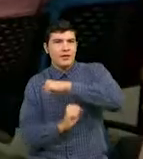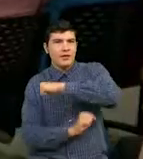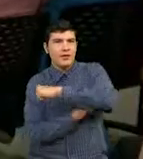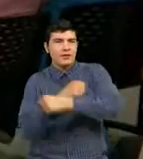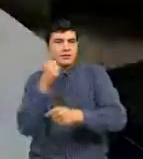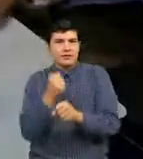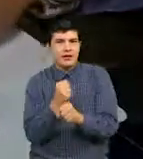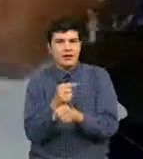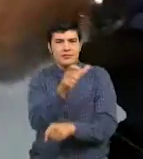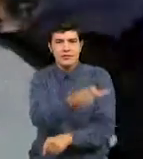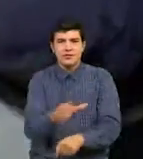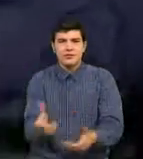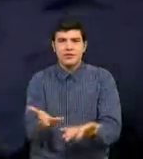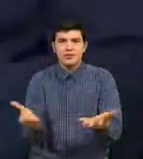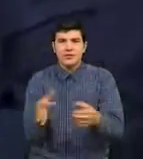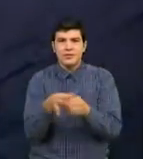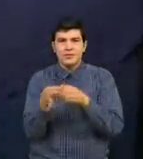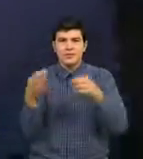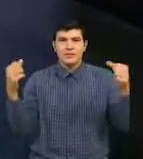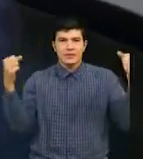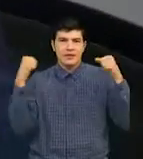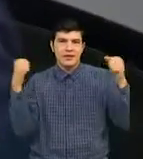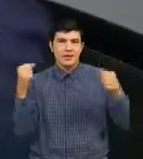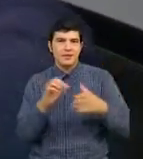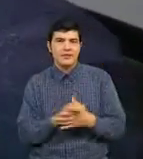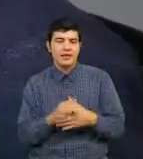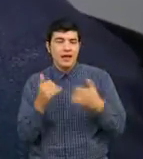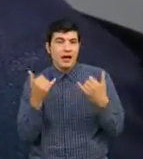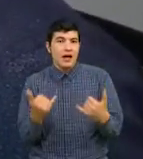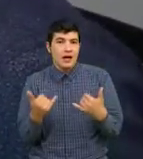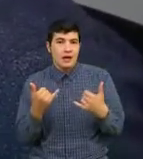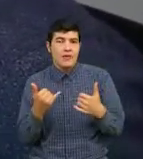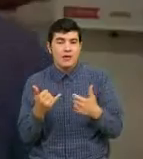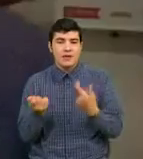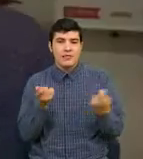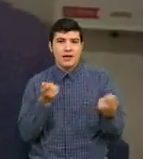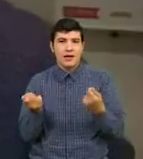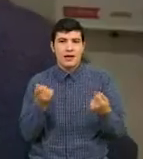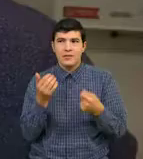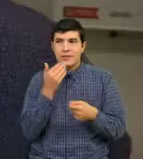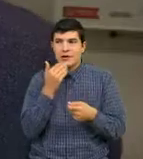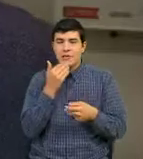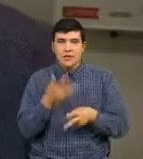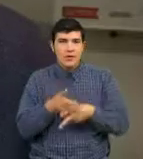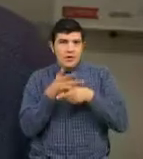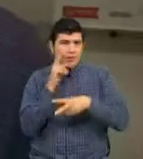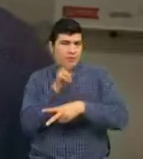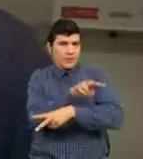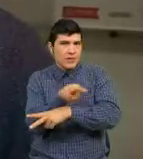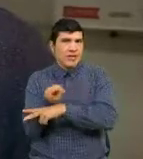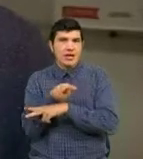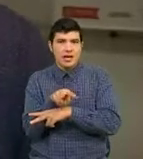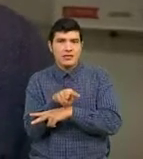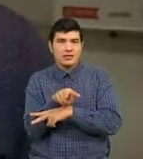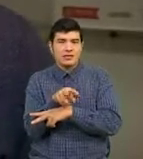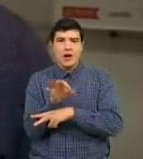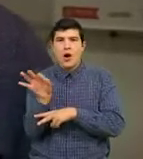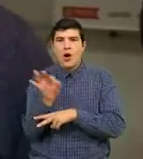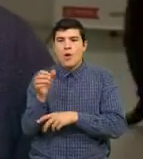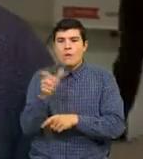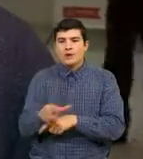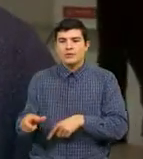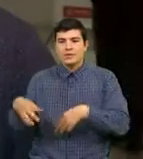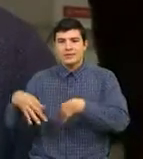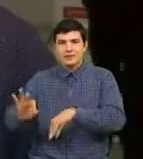los habitantes del municipio. Hoy se está manejando la parte de guardas de seguridad y la parte de operarios. Hay más